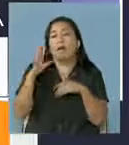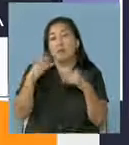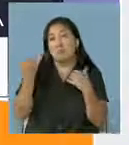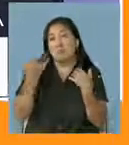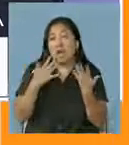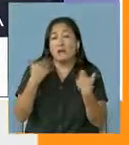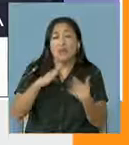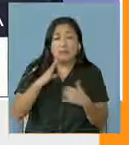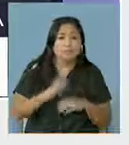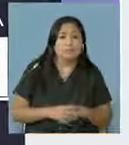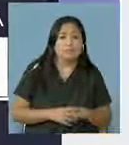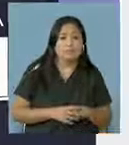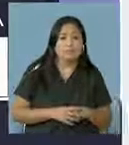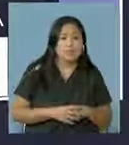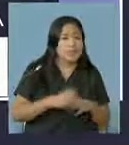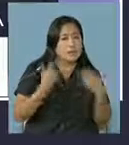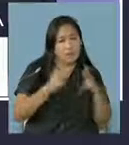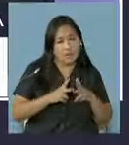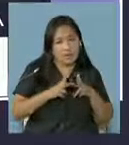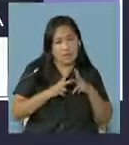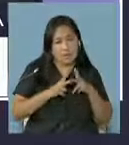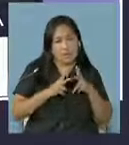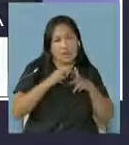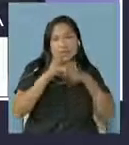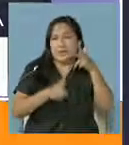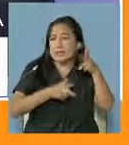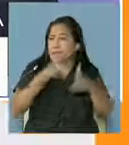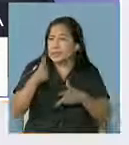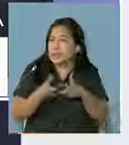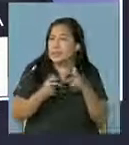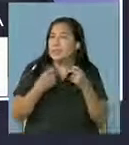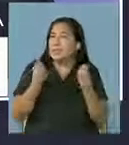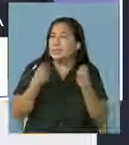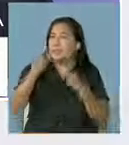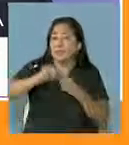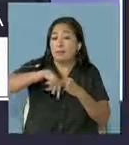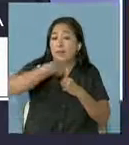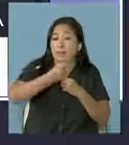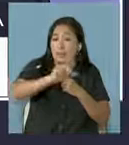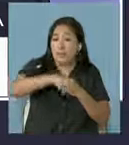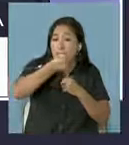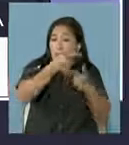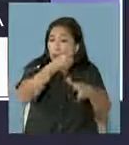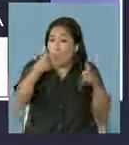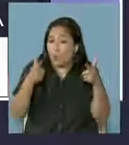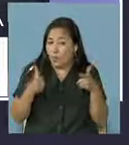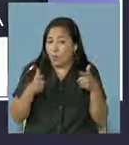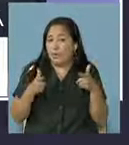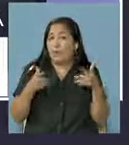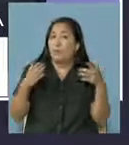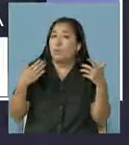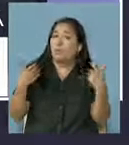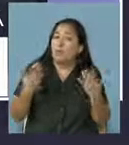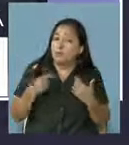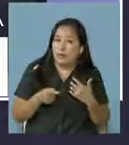tenido el equipo deel hasta el momento se puede decir o será apresurado marcar que si no gana mañana ferrocarril oeste tal vez